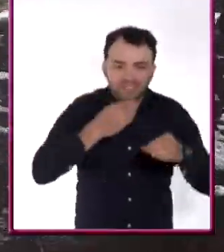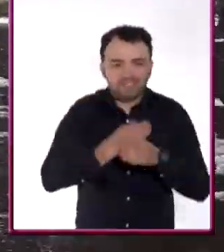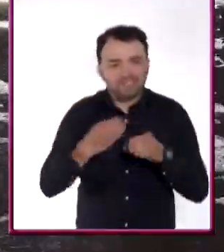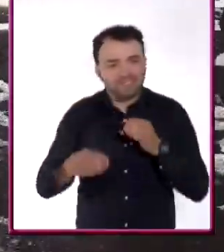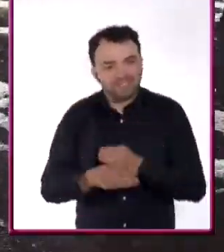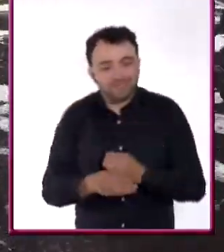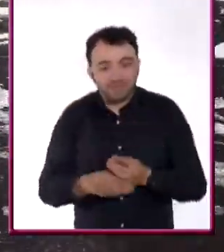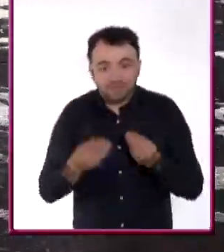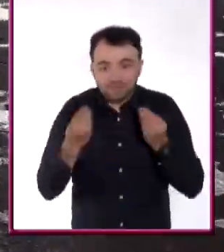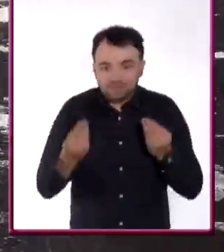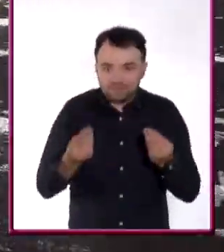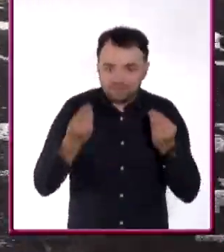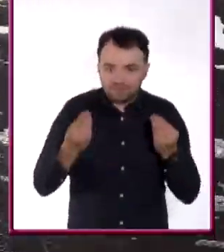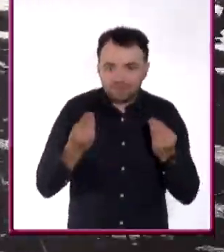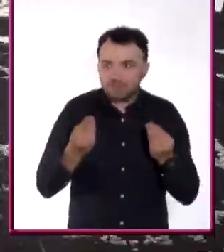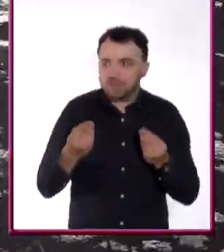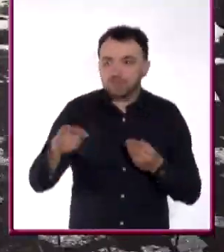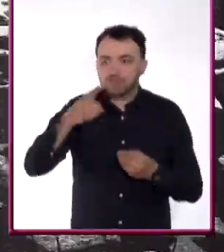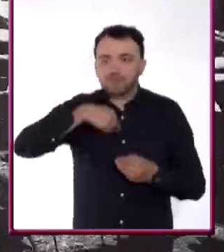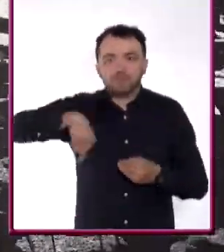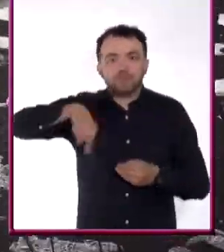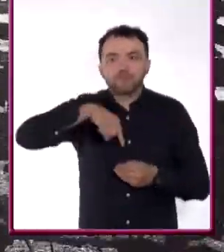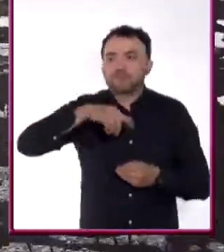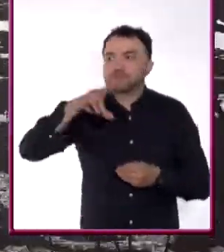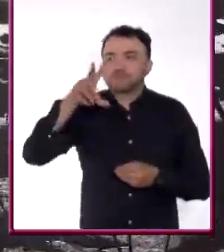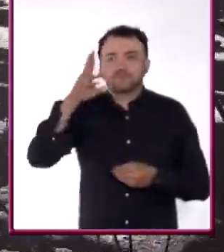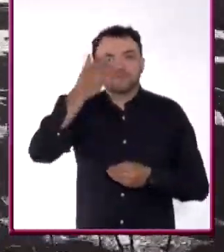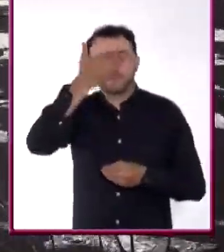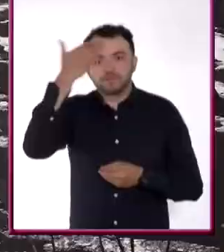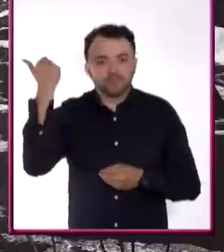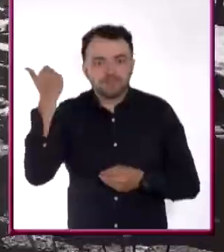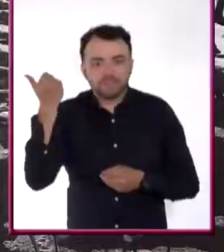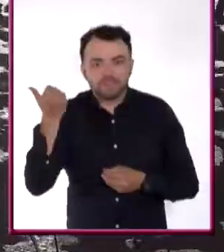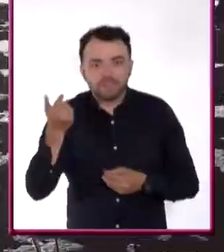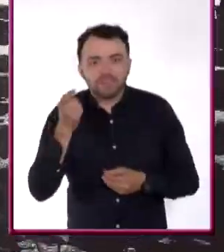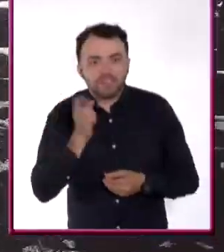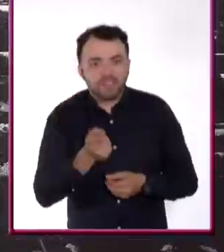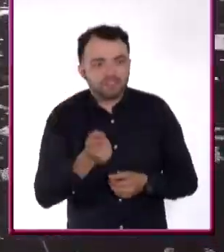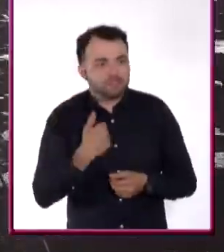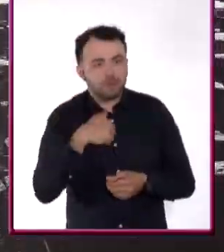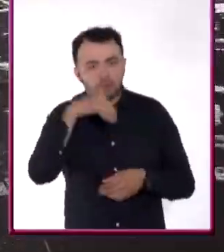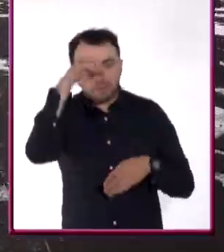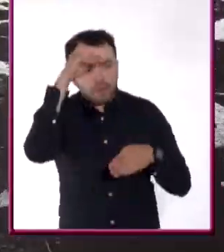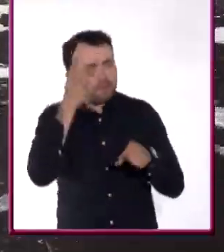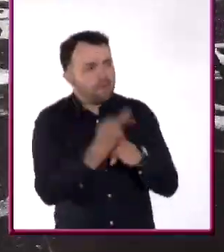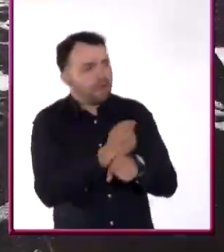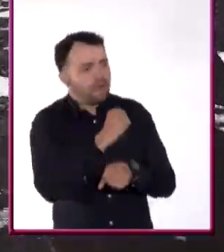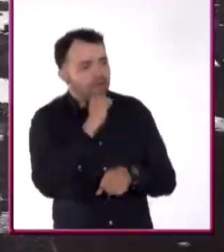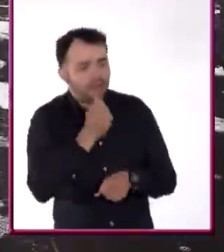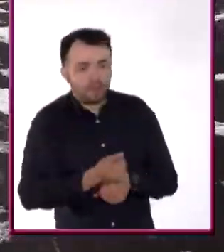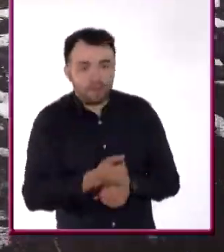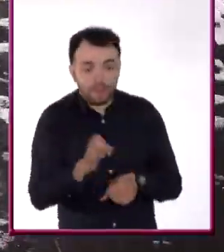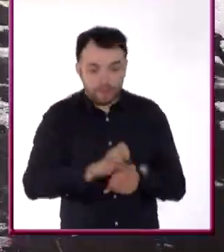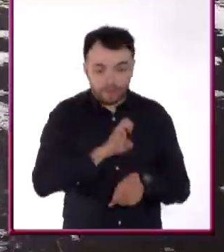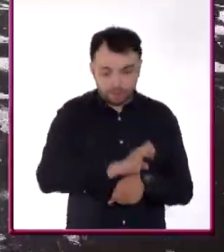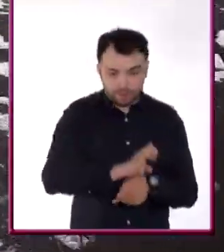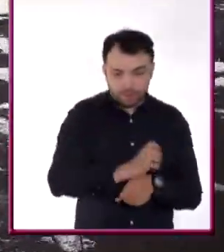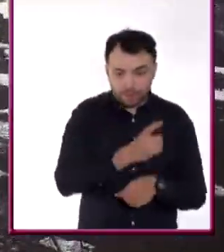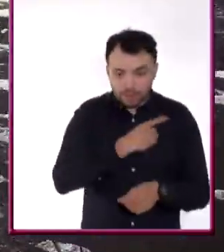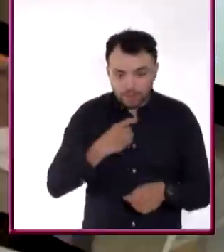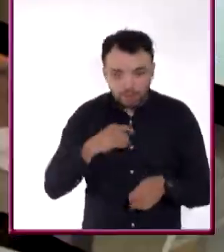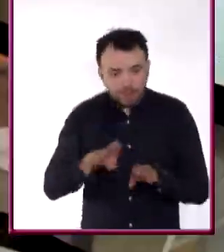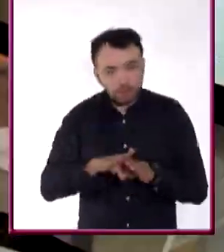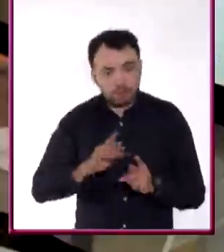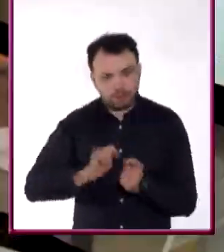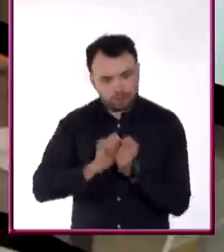invernadero, y muchas veces no somos muy conscientes de esos impactos. Entonces, una primera cosa que deberíamos hacer es volvernos conscientes de